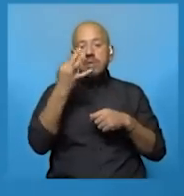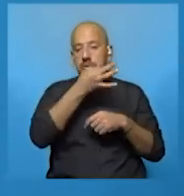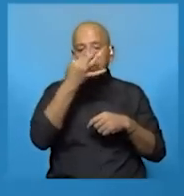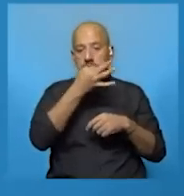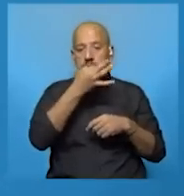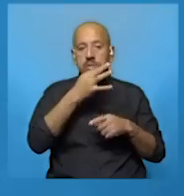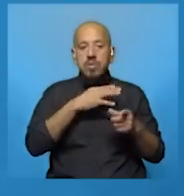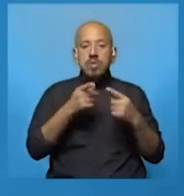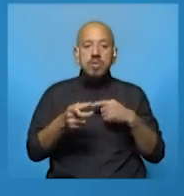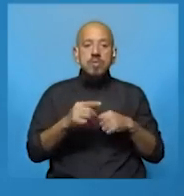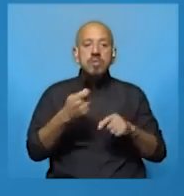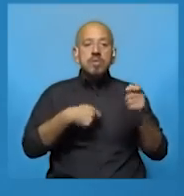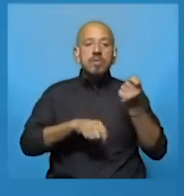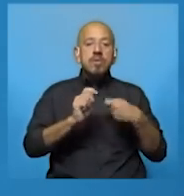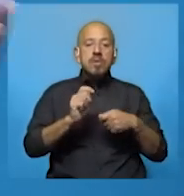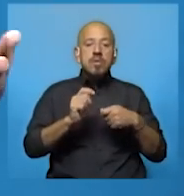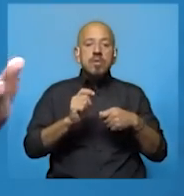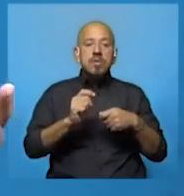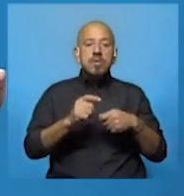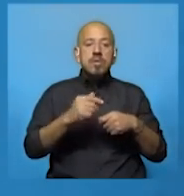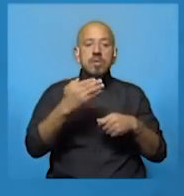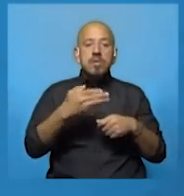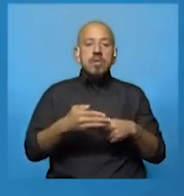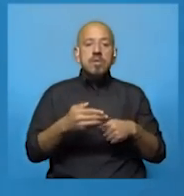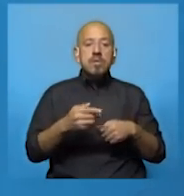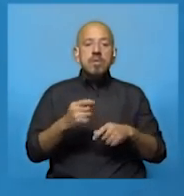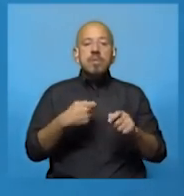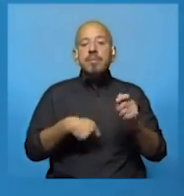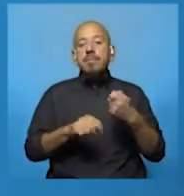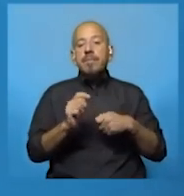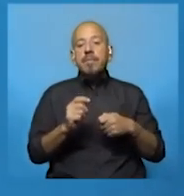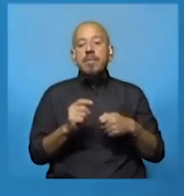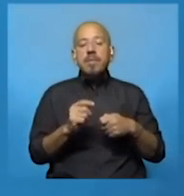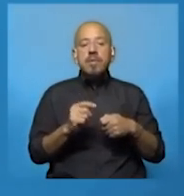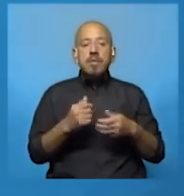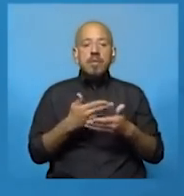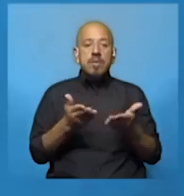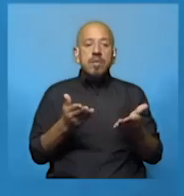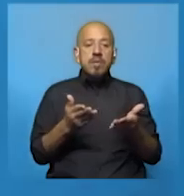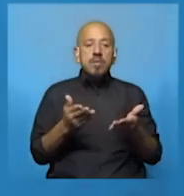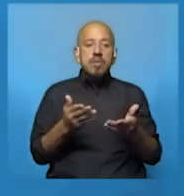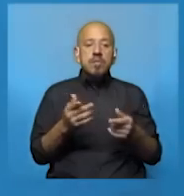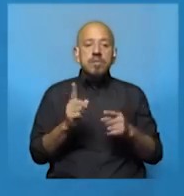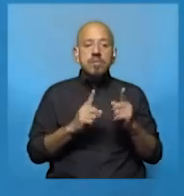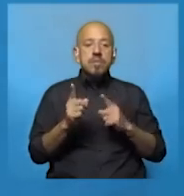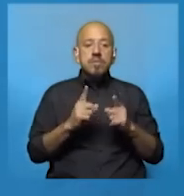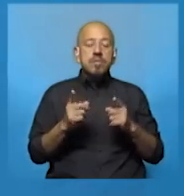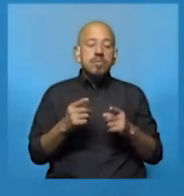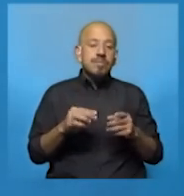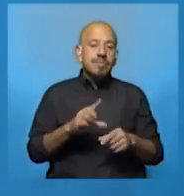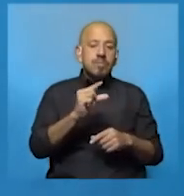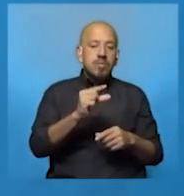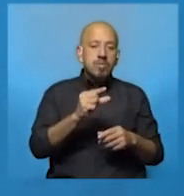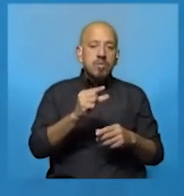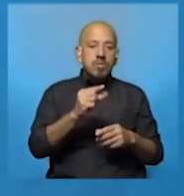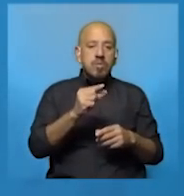muchas veces son revendedoras no es que es una boca de drogas ilegales Digamos si no son revendedoras de algunos gramos de droga que